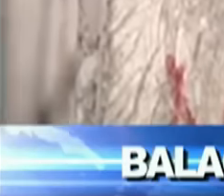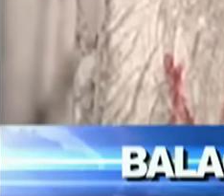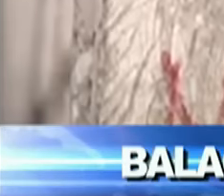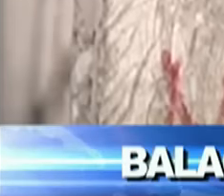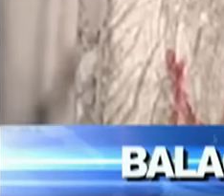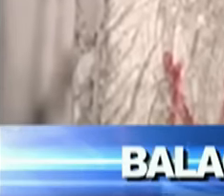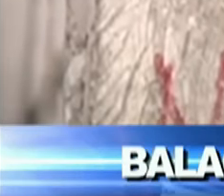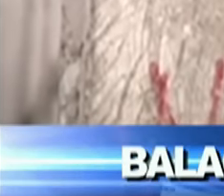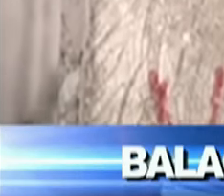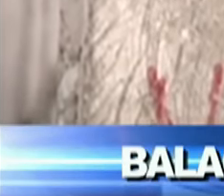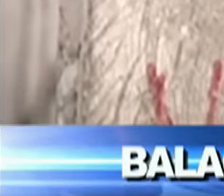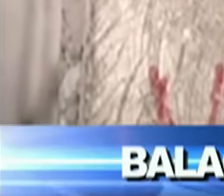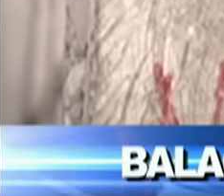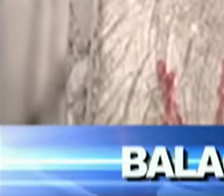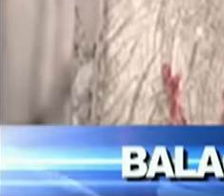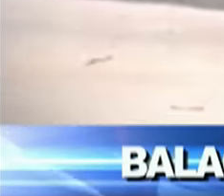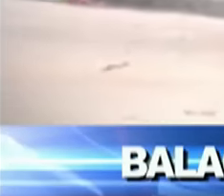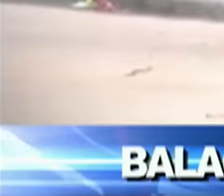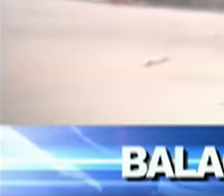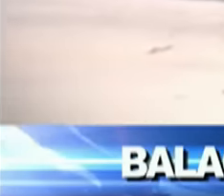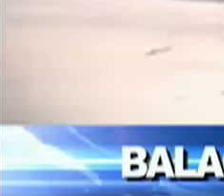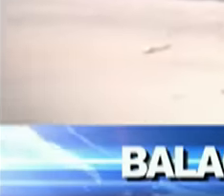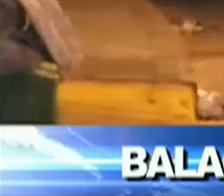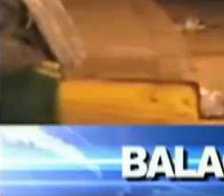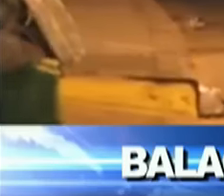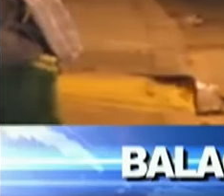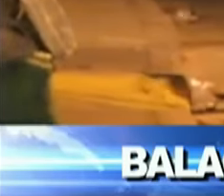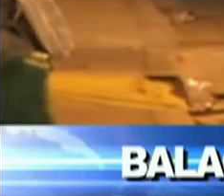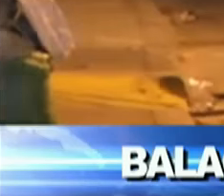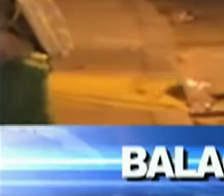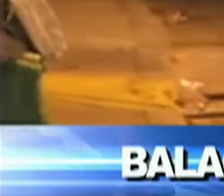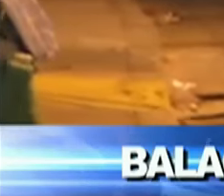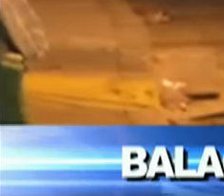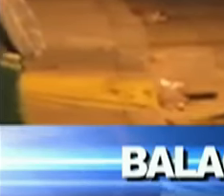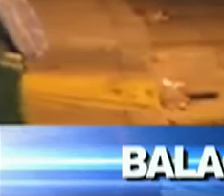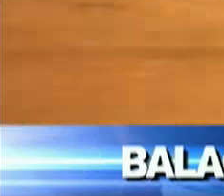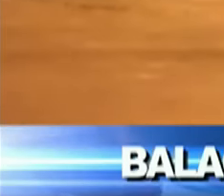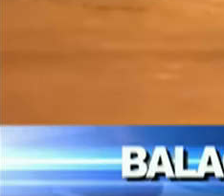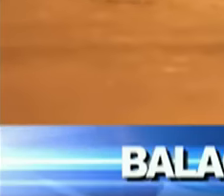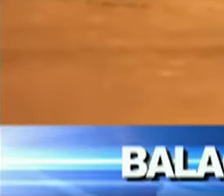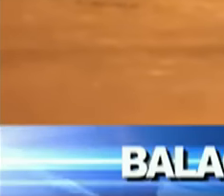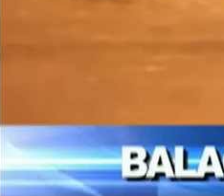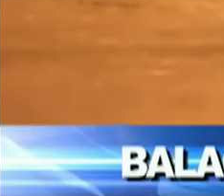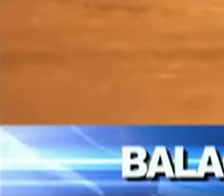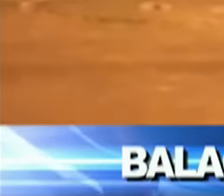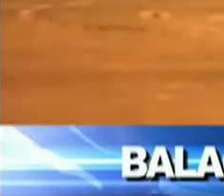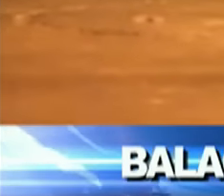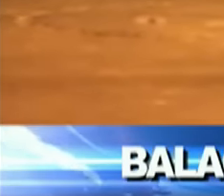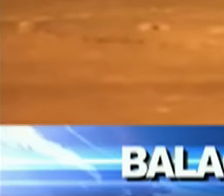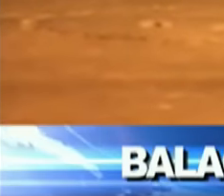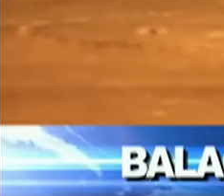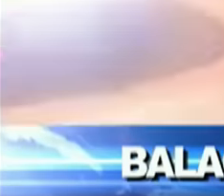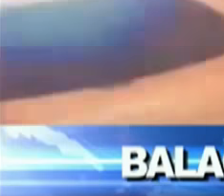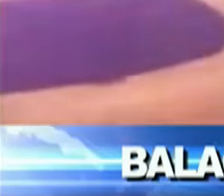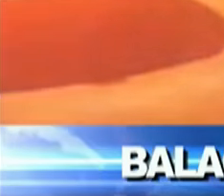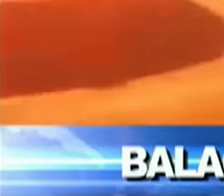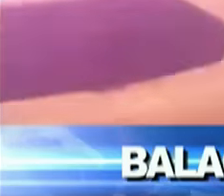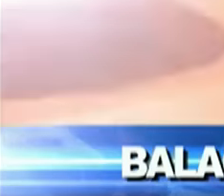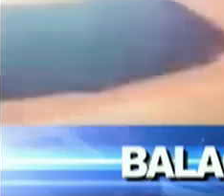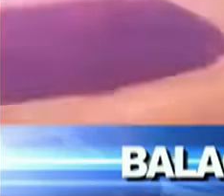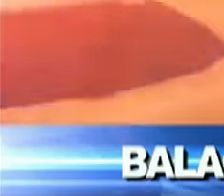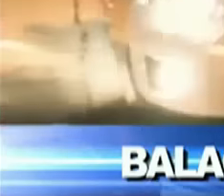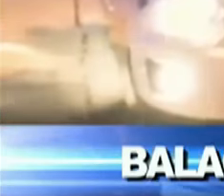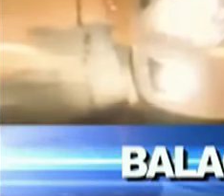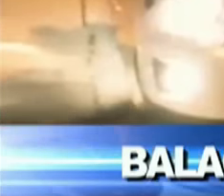Más adelante, un muerto y cuatro heridos dejó una balacera al sur de Guayaquil. Según los vecinos, el incidente ocurrió